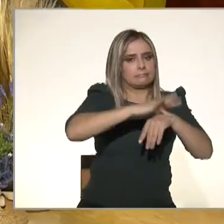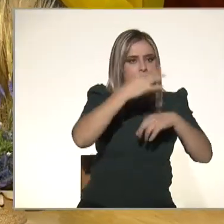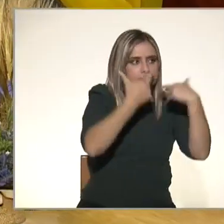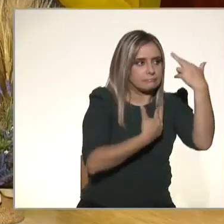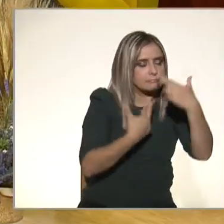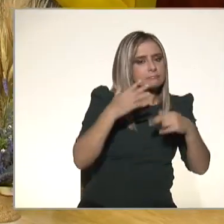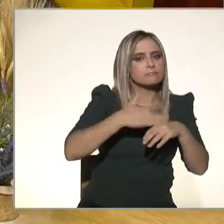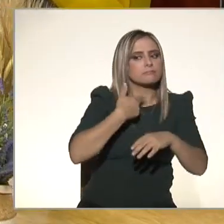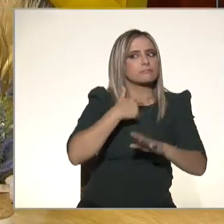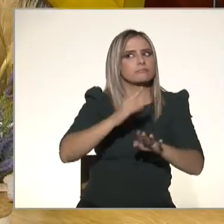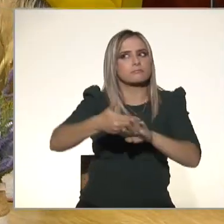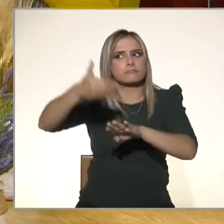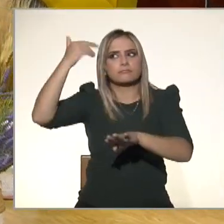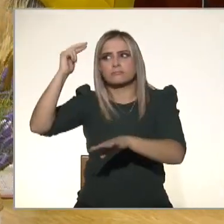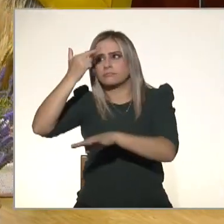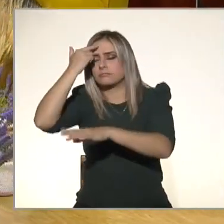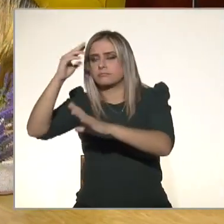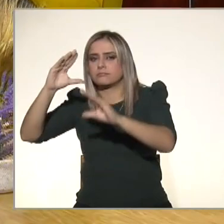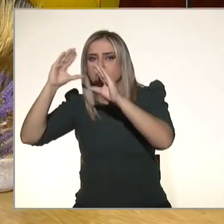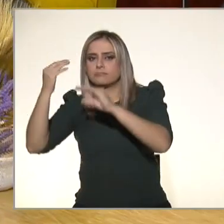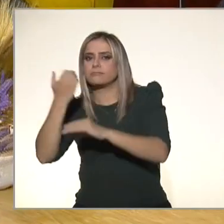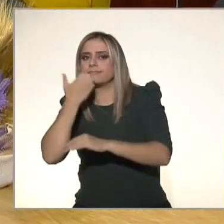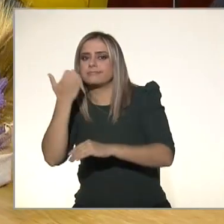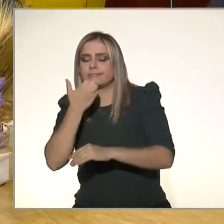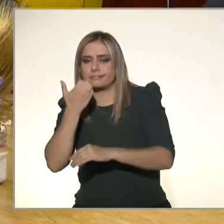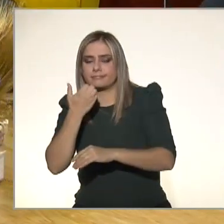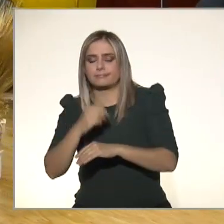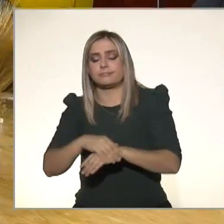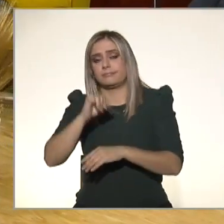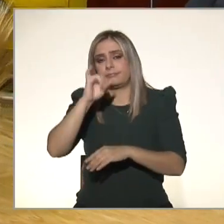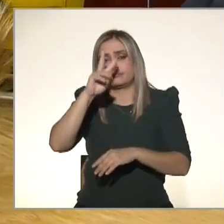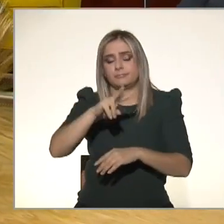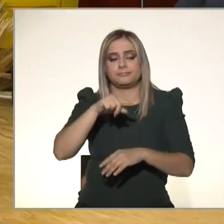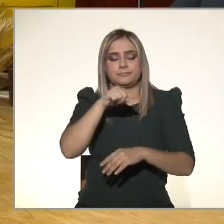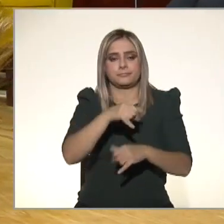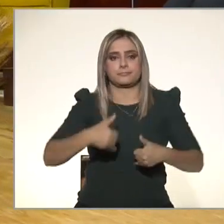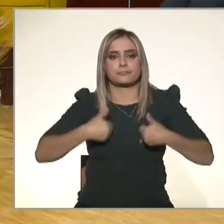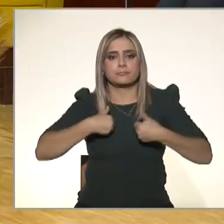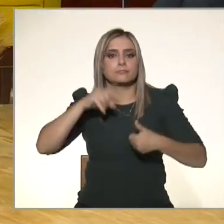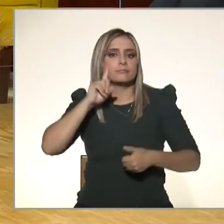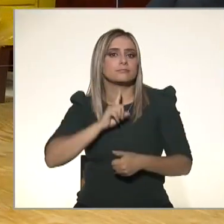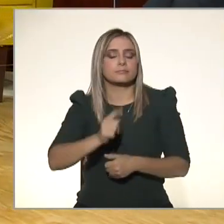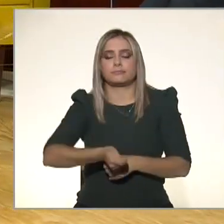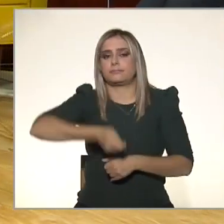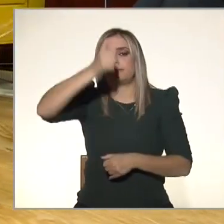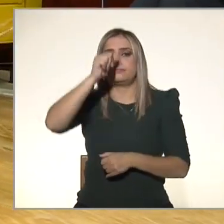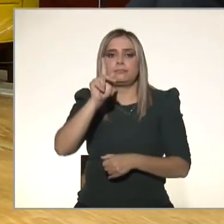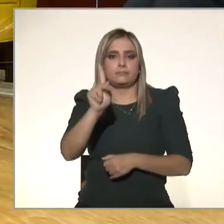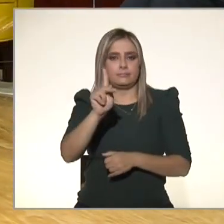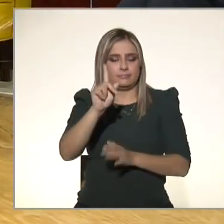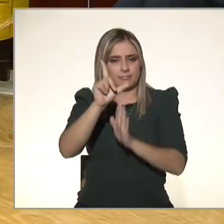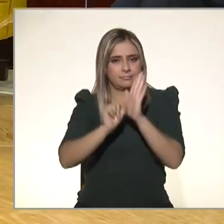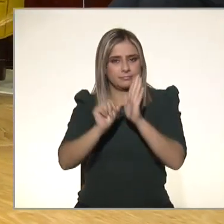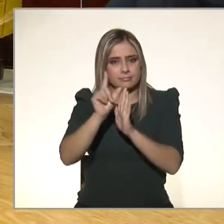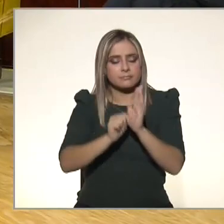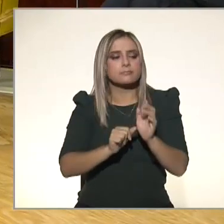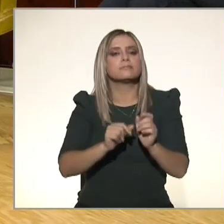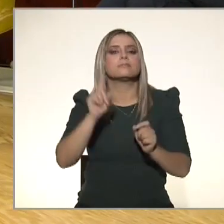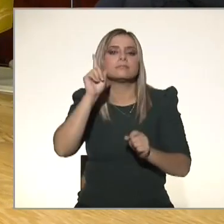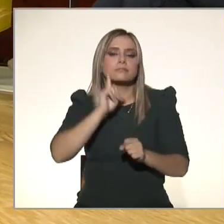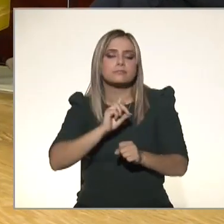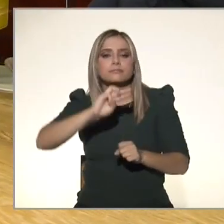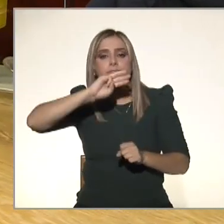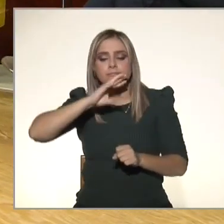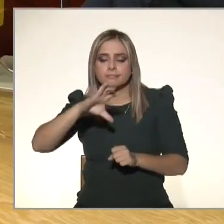sucede mucho en el ámbito de las mujeres, es que la jovencita tiene su primera regla, su menarca, así se llama, y la madre la lleva al